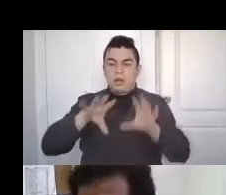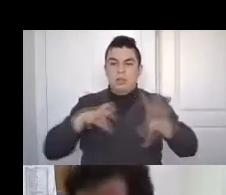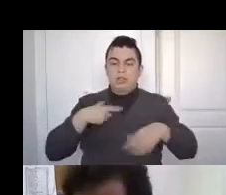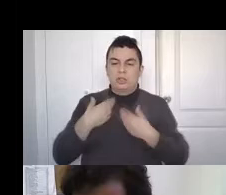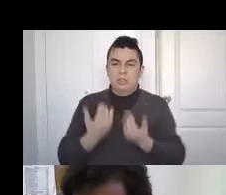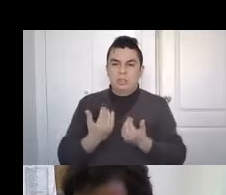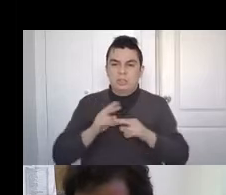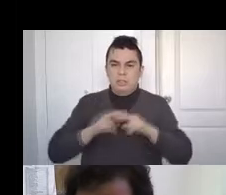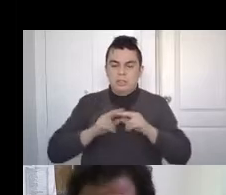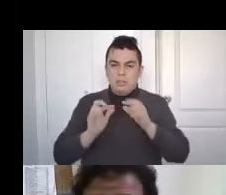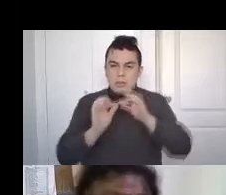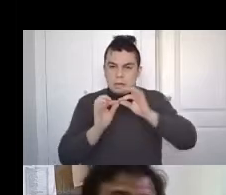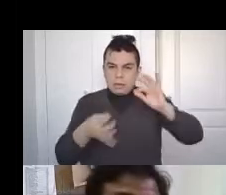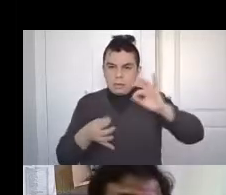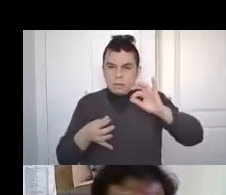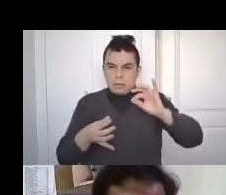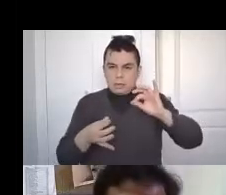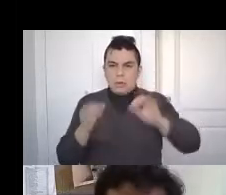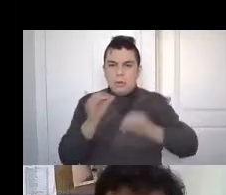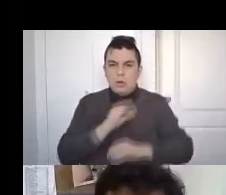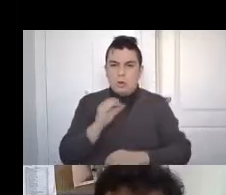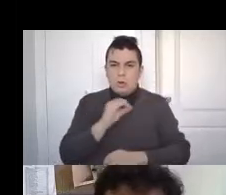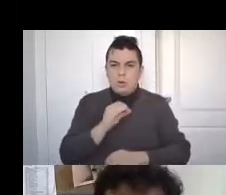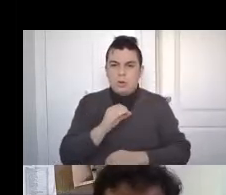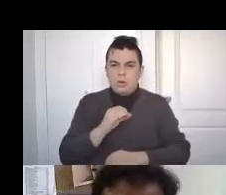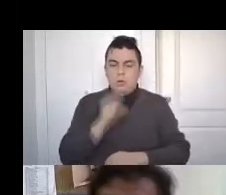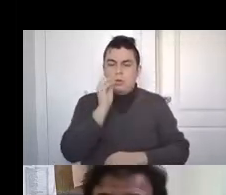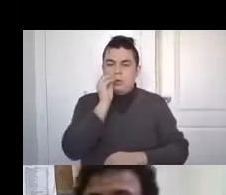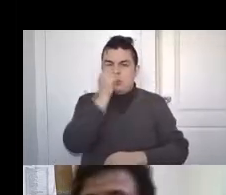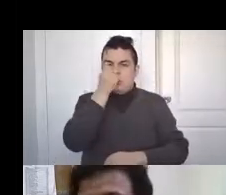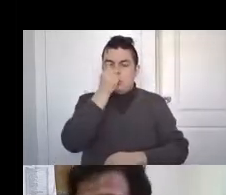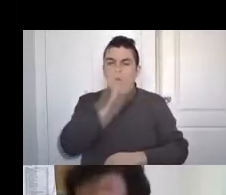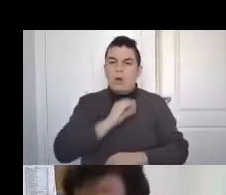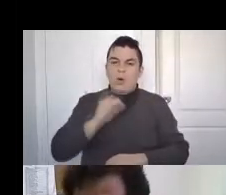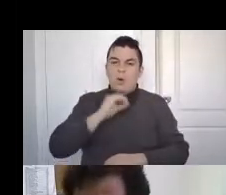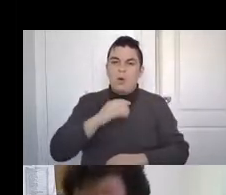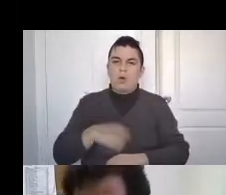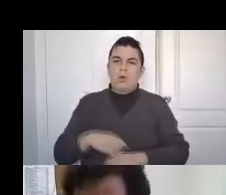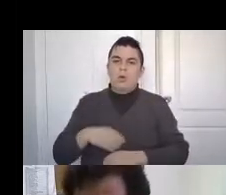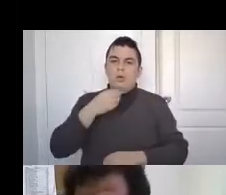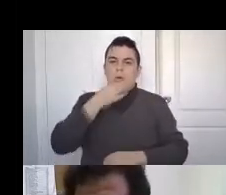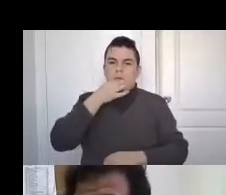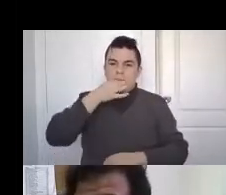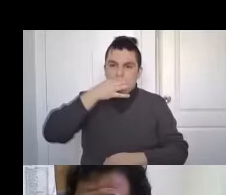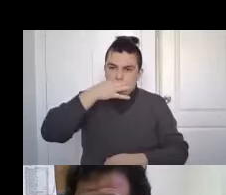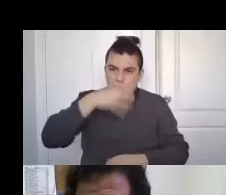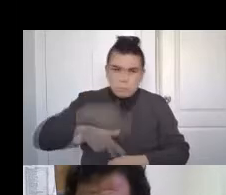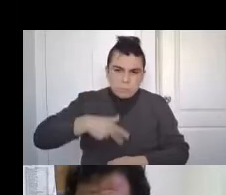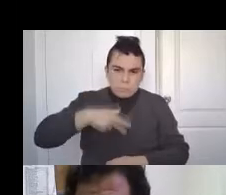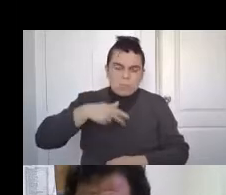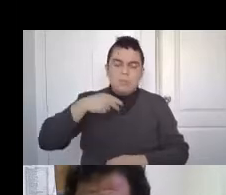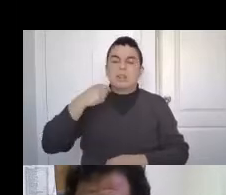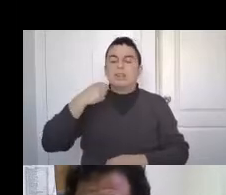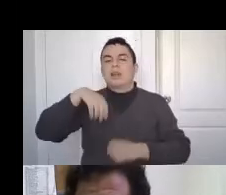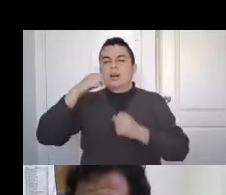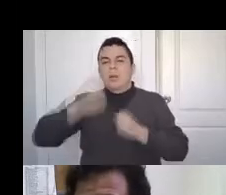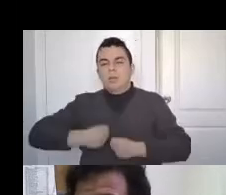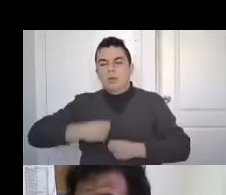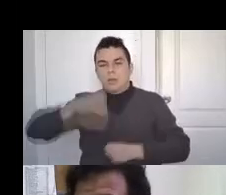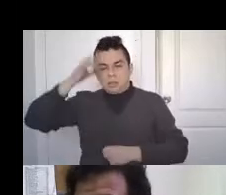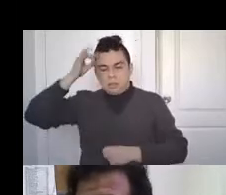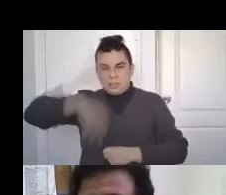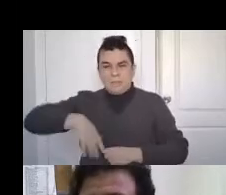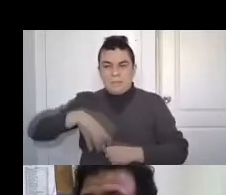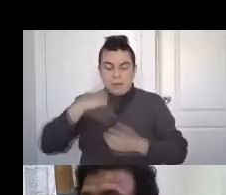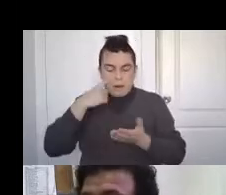hisopado nasofaríngeo, ¿cierto?, o un hisopado nasal, o un test de saliva. De los tres yo puedo ver, ¿cierto?, si el